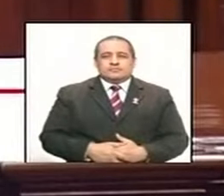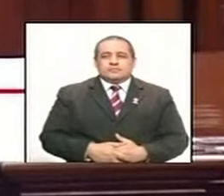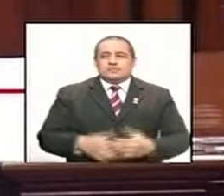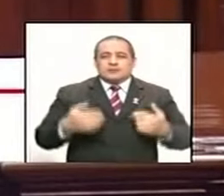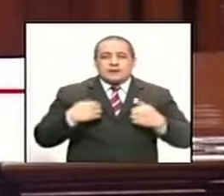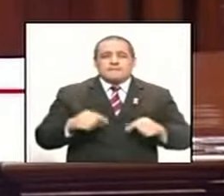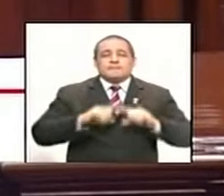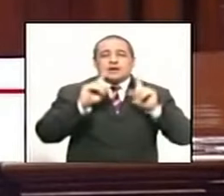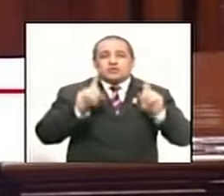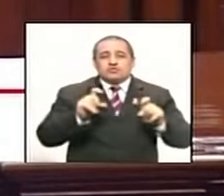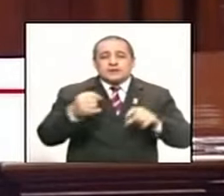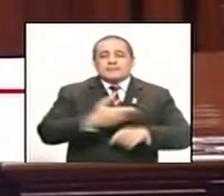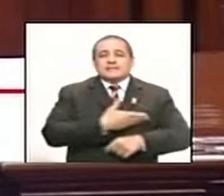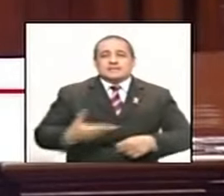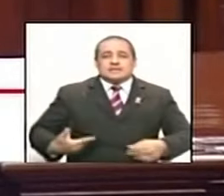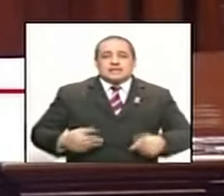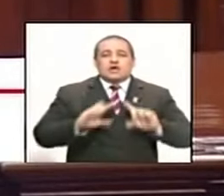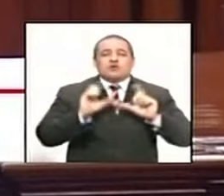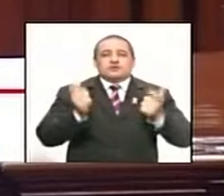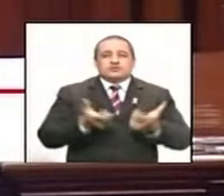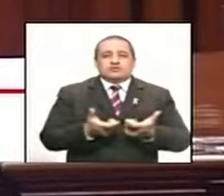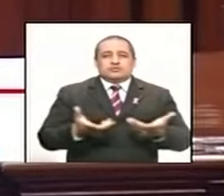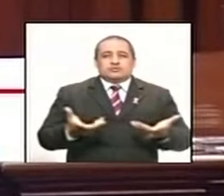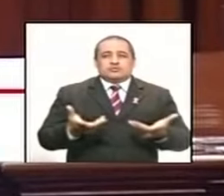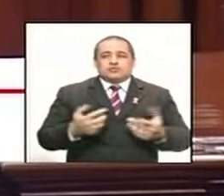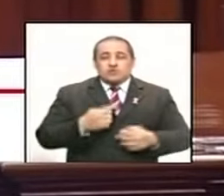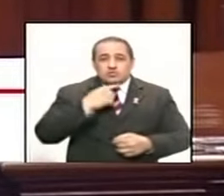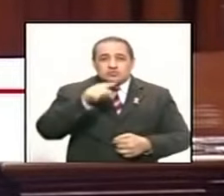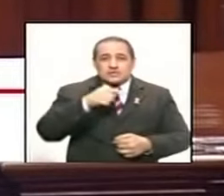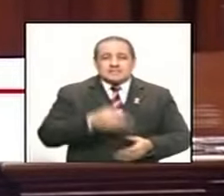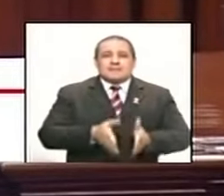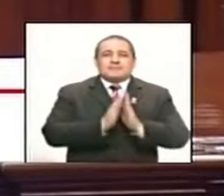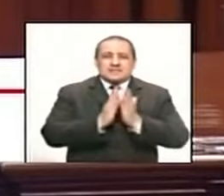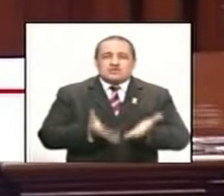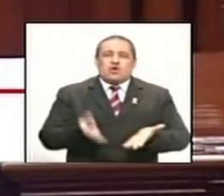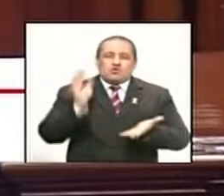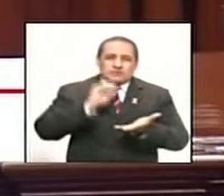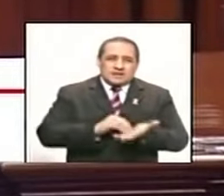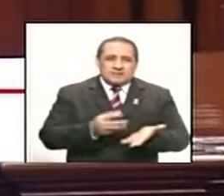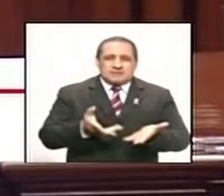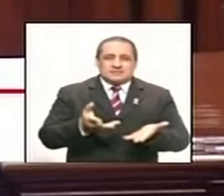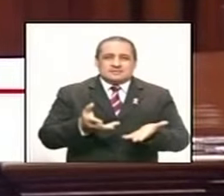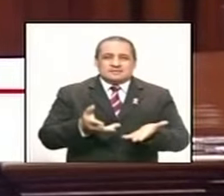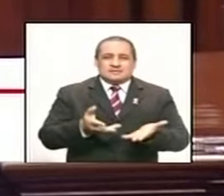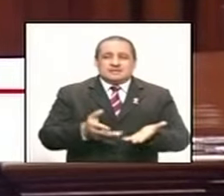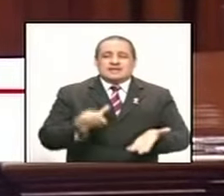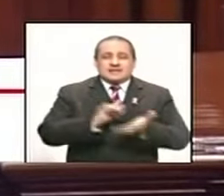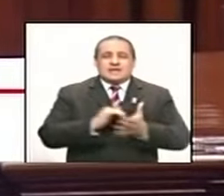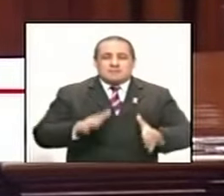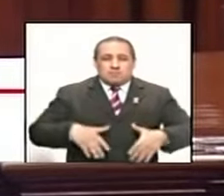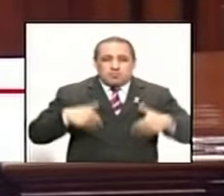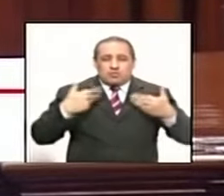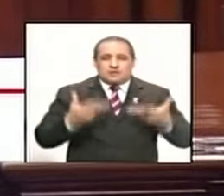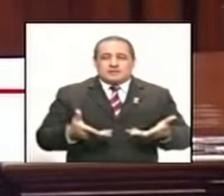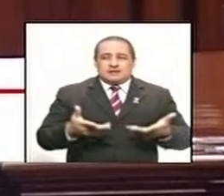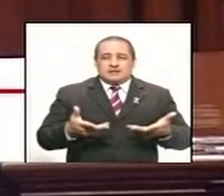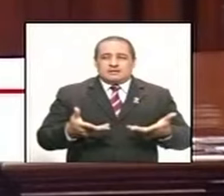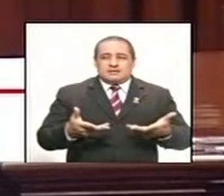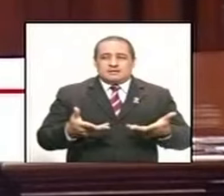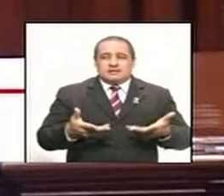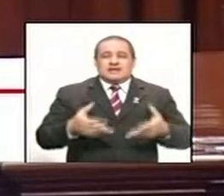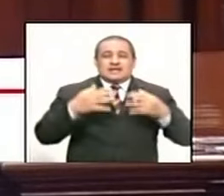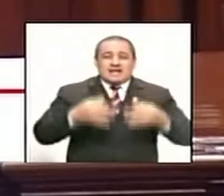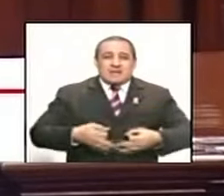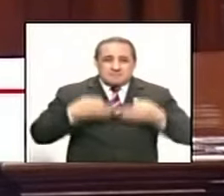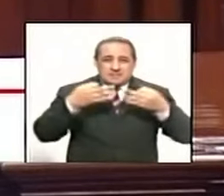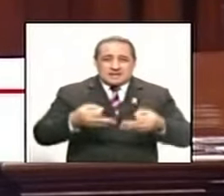Consulta, señor presidente de la comisión. Usted está pidiendo nuevamente que se pueda diferir